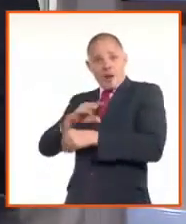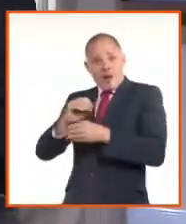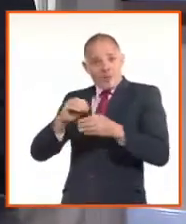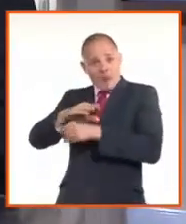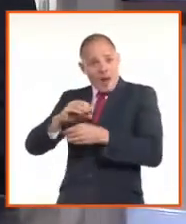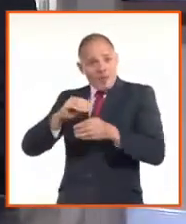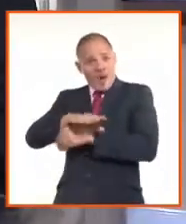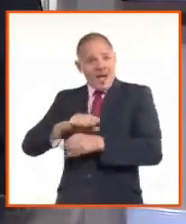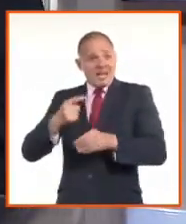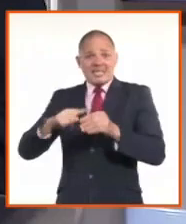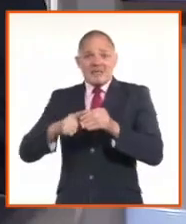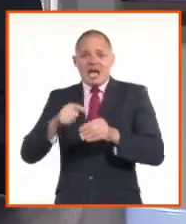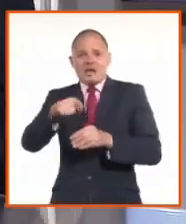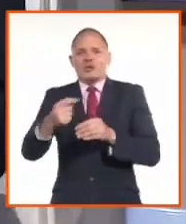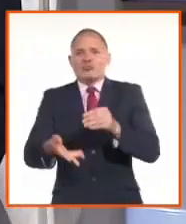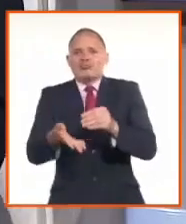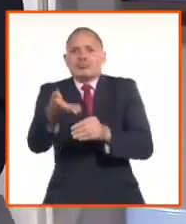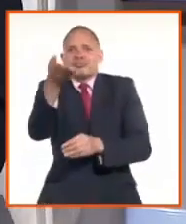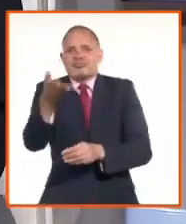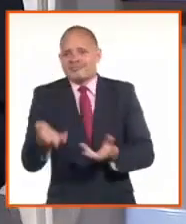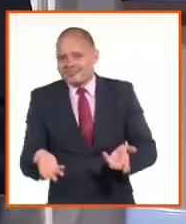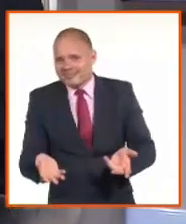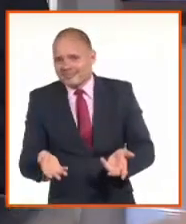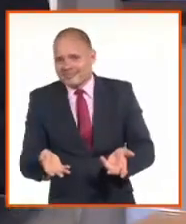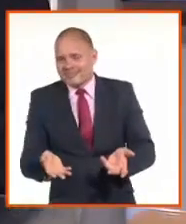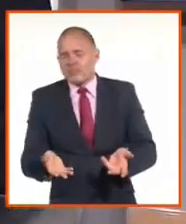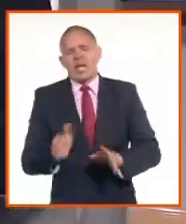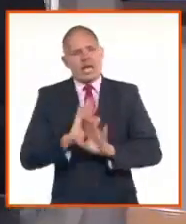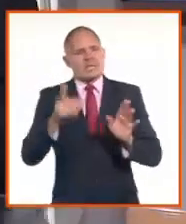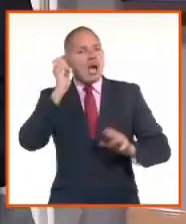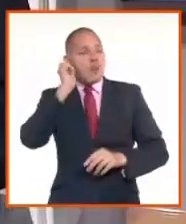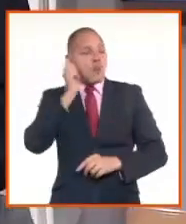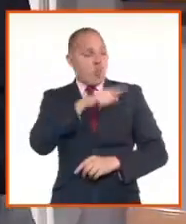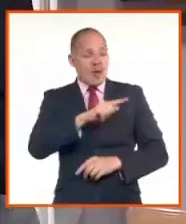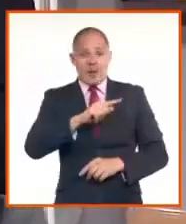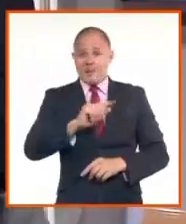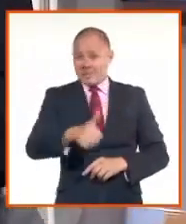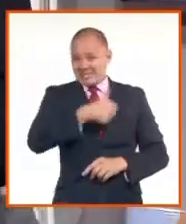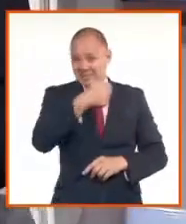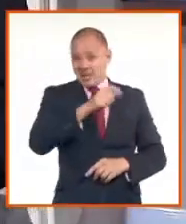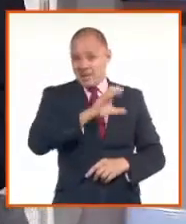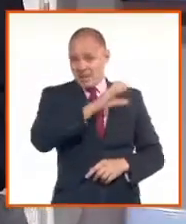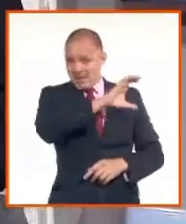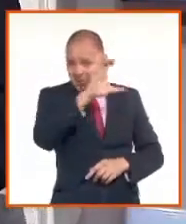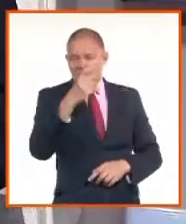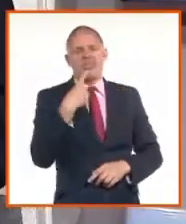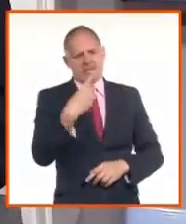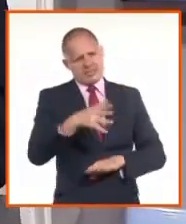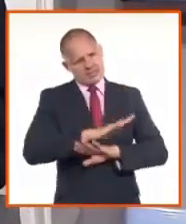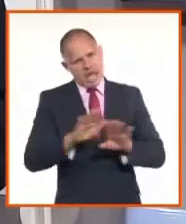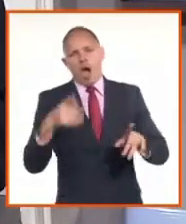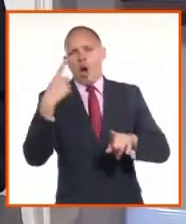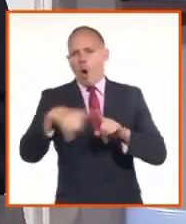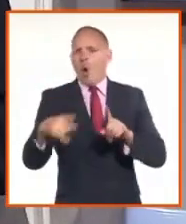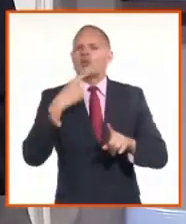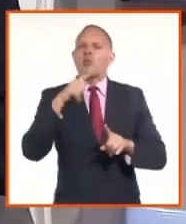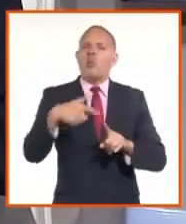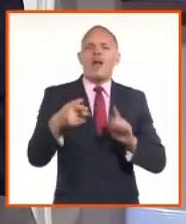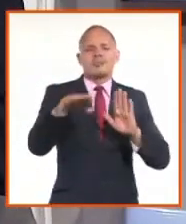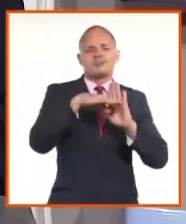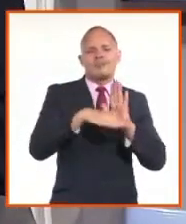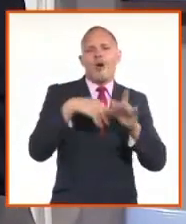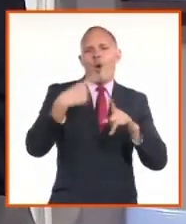es lo que decía la ministra presidenta hay otras medidas que tenemos que trabajar en el control fiscal en la evasión fiscal